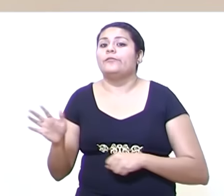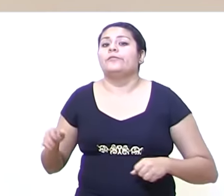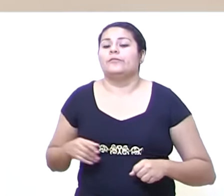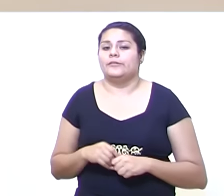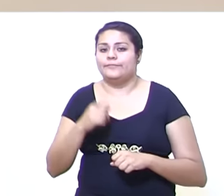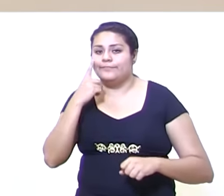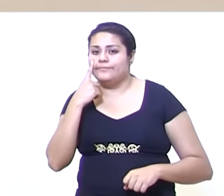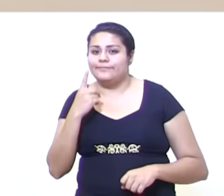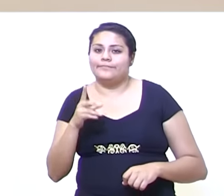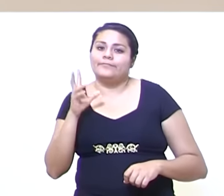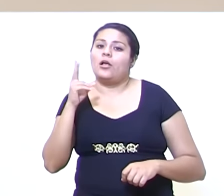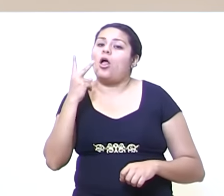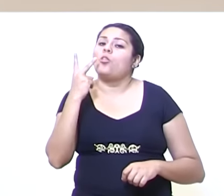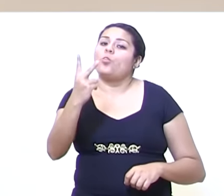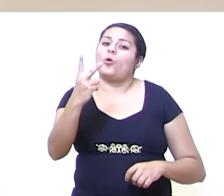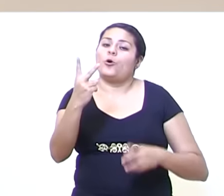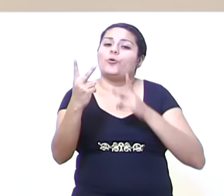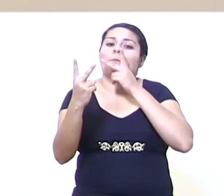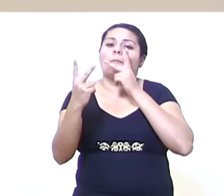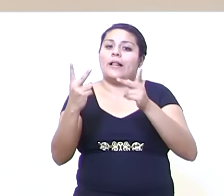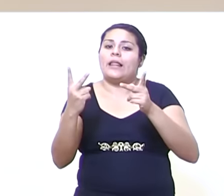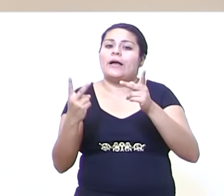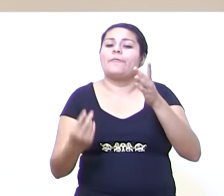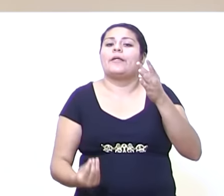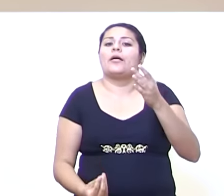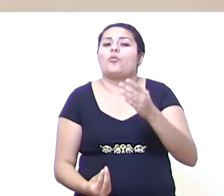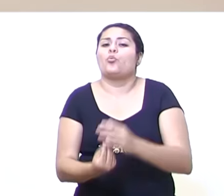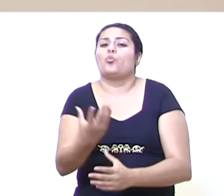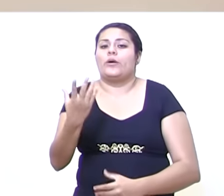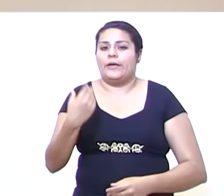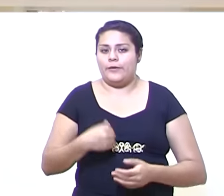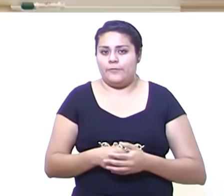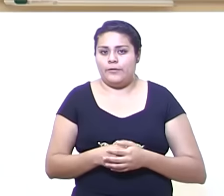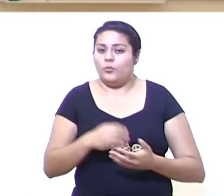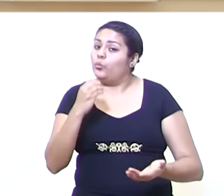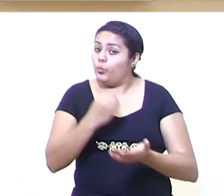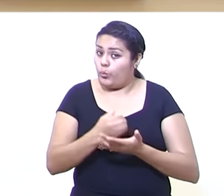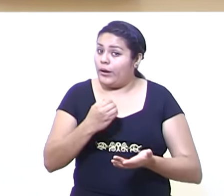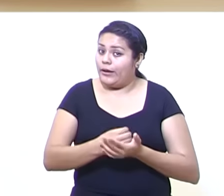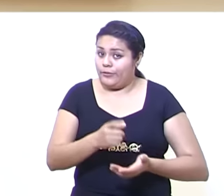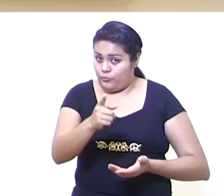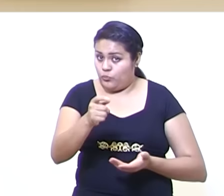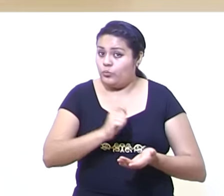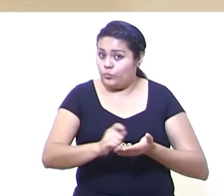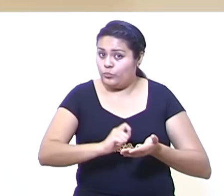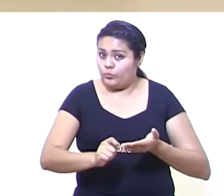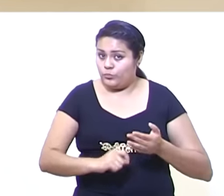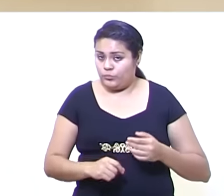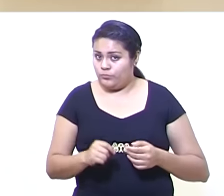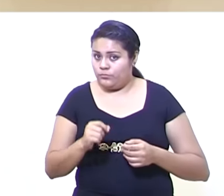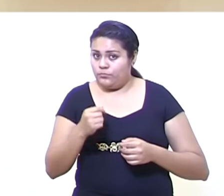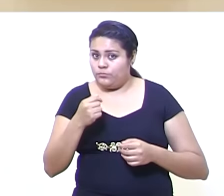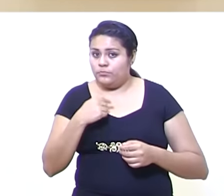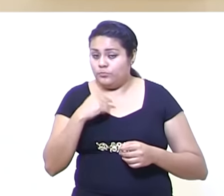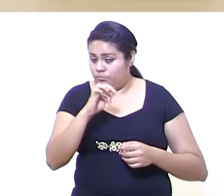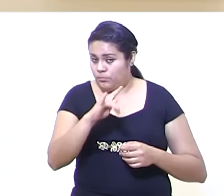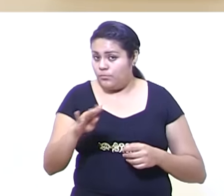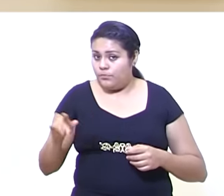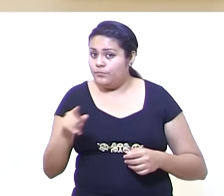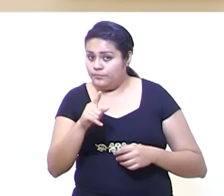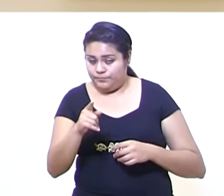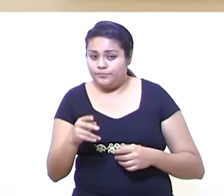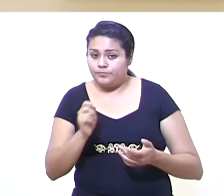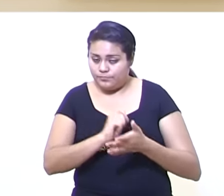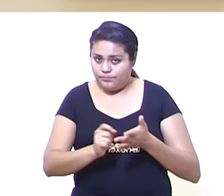rescatar dos palabras nuevas y las vamos a anotar en nuestra libreta. Recuerda que vamos a seguir